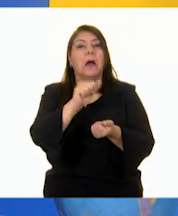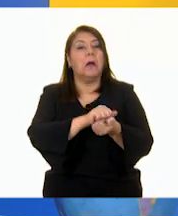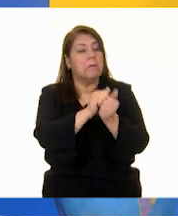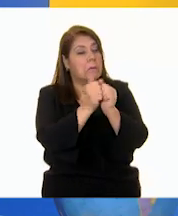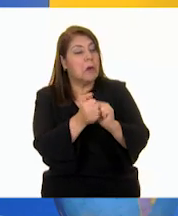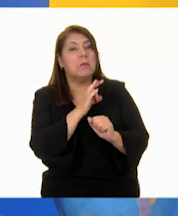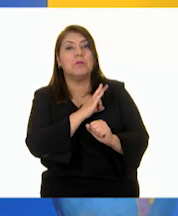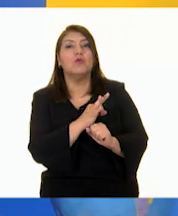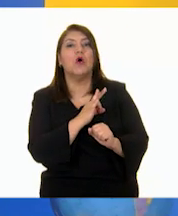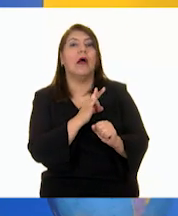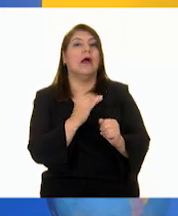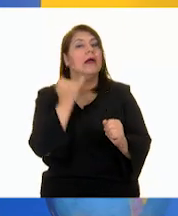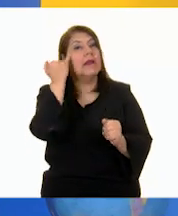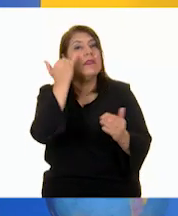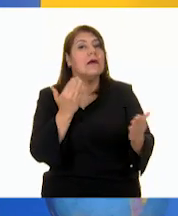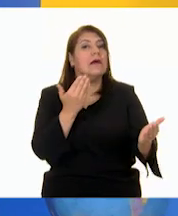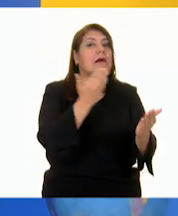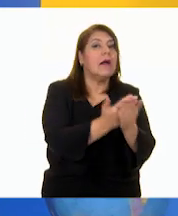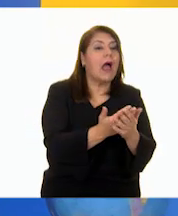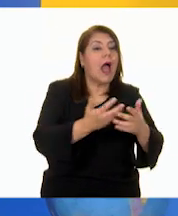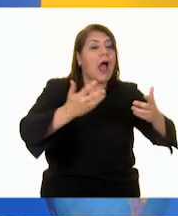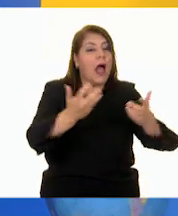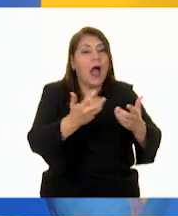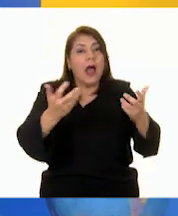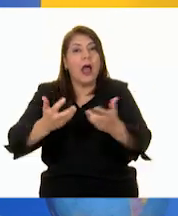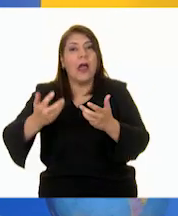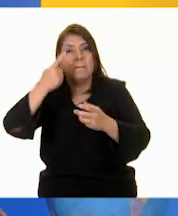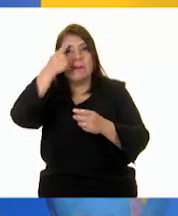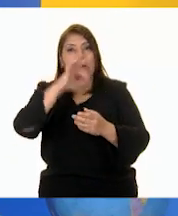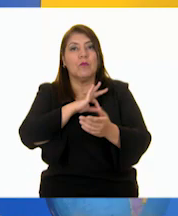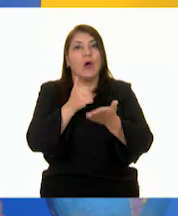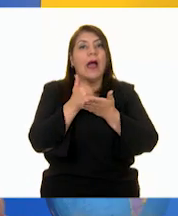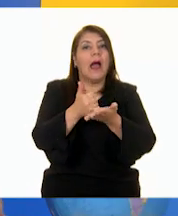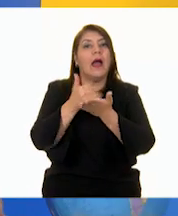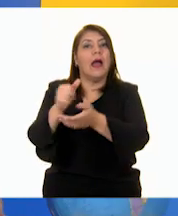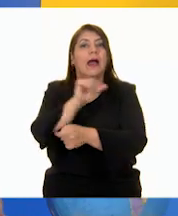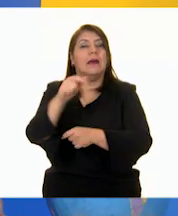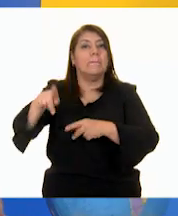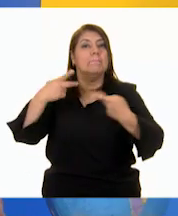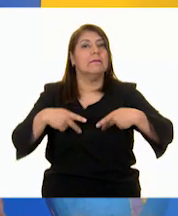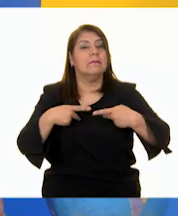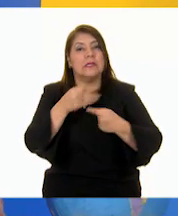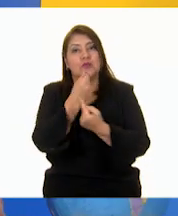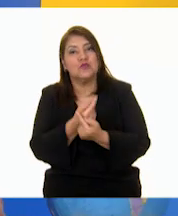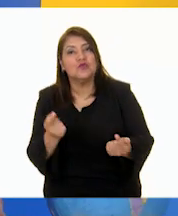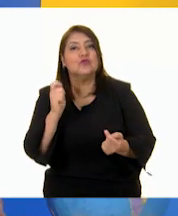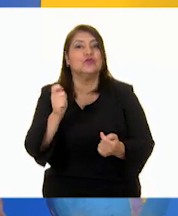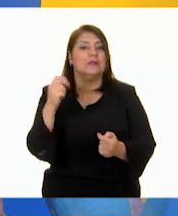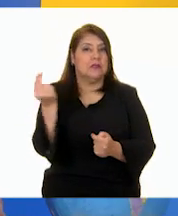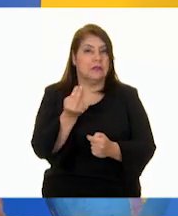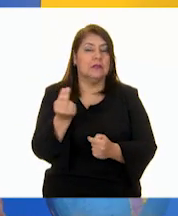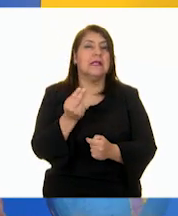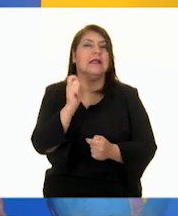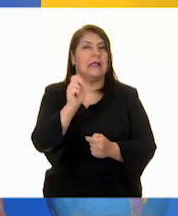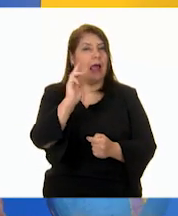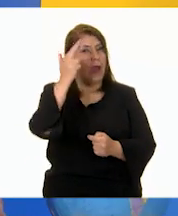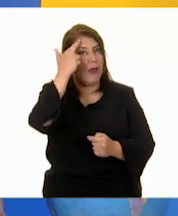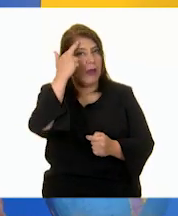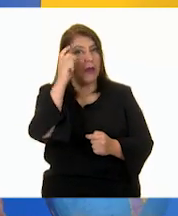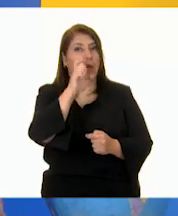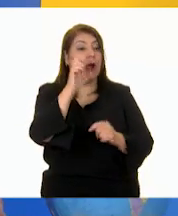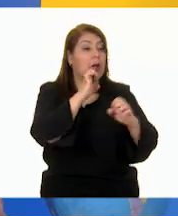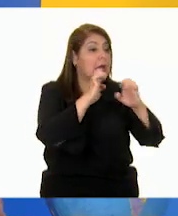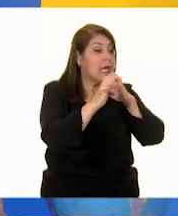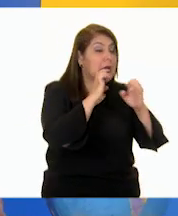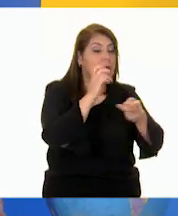para mejorar esta situación en quienes lo necesitan. Recuerden que comentamos que al final los resultados de las encuestas pueden